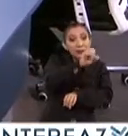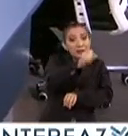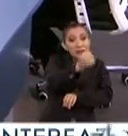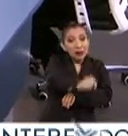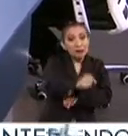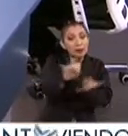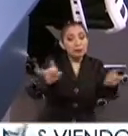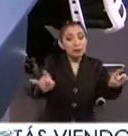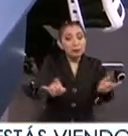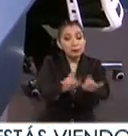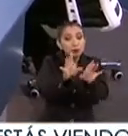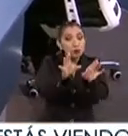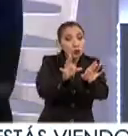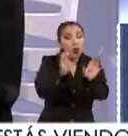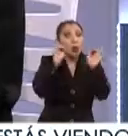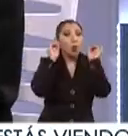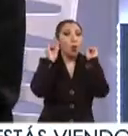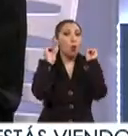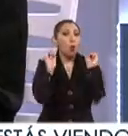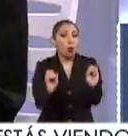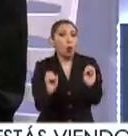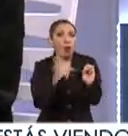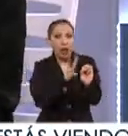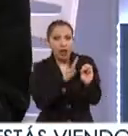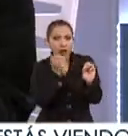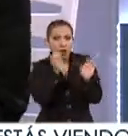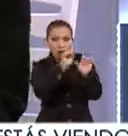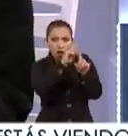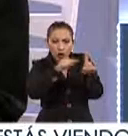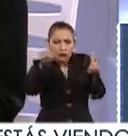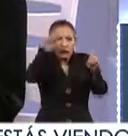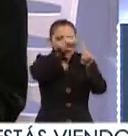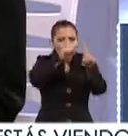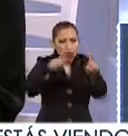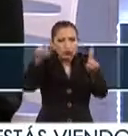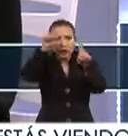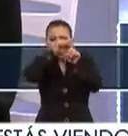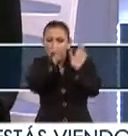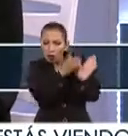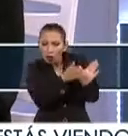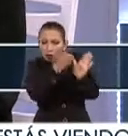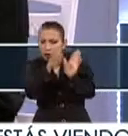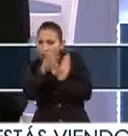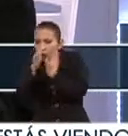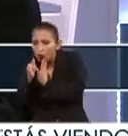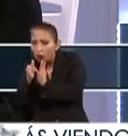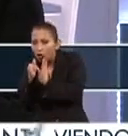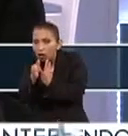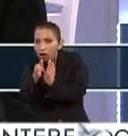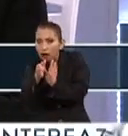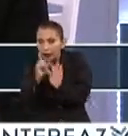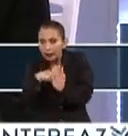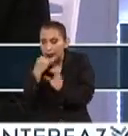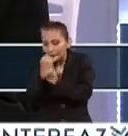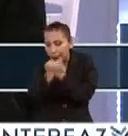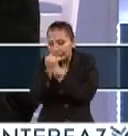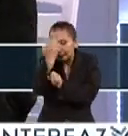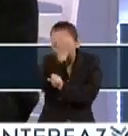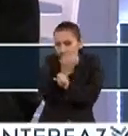septiembre es una coincidencia o si tiene algún fenómeno detrás, pues ameritó